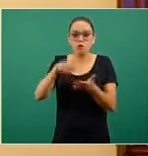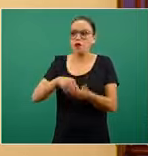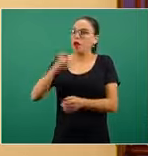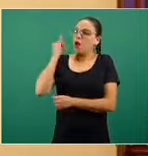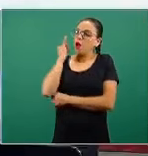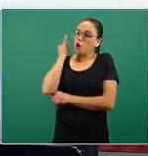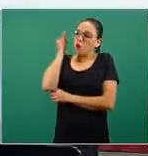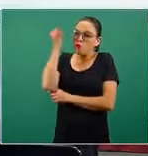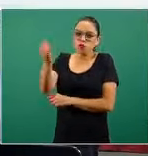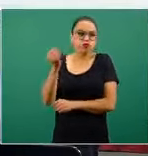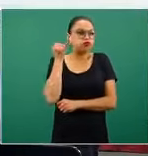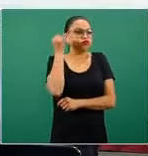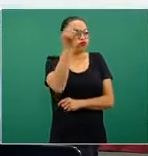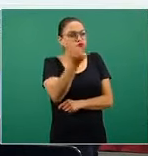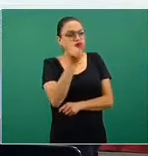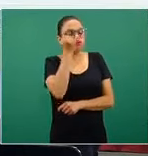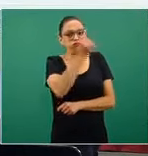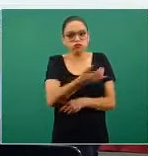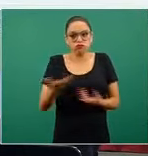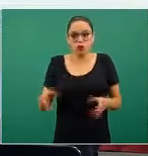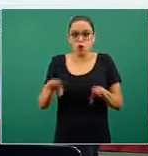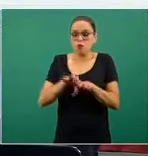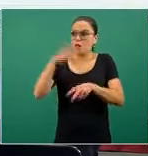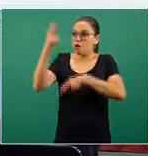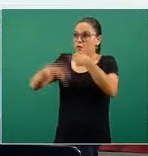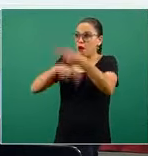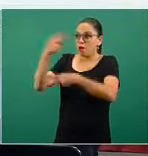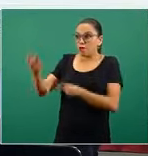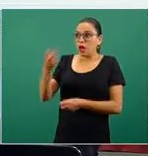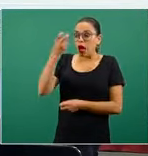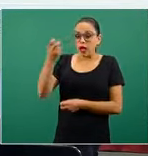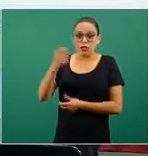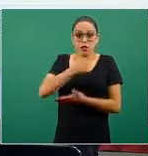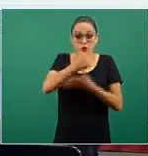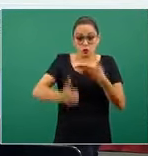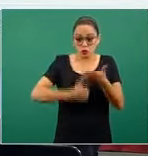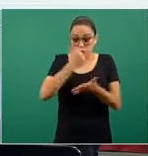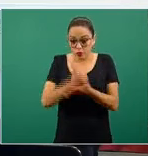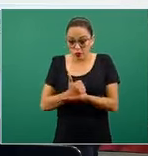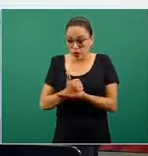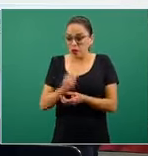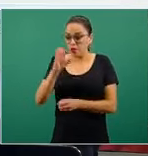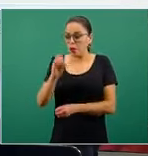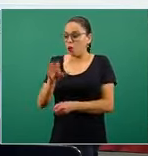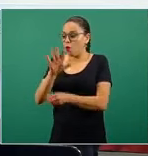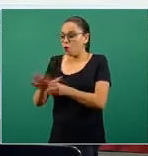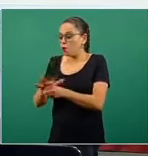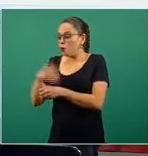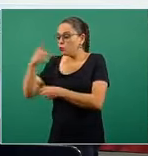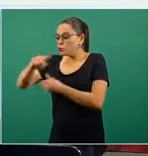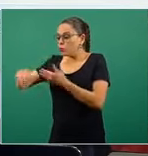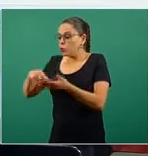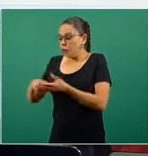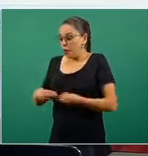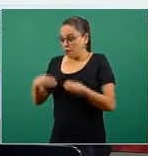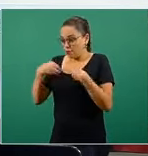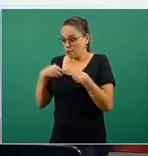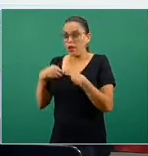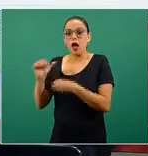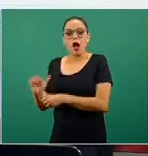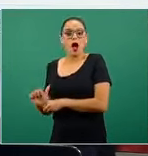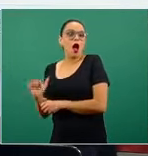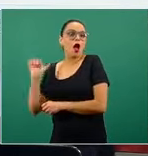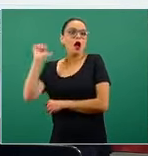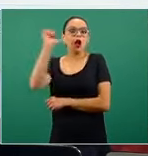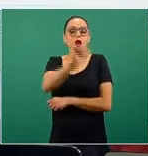o caminar o en su momento movilizarse de una ciudad o de una localidad hasta donde exista un hospital o